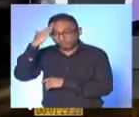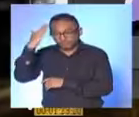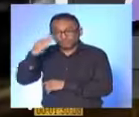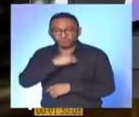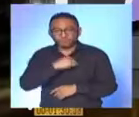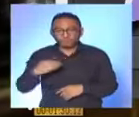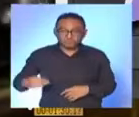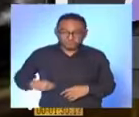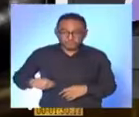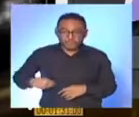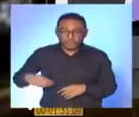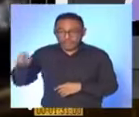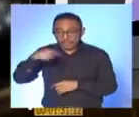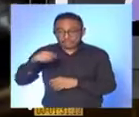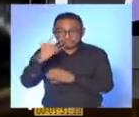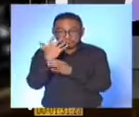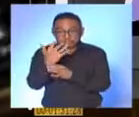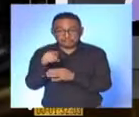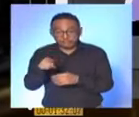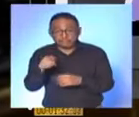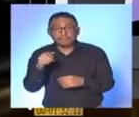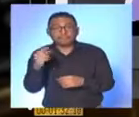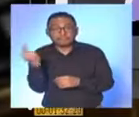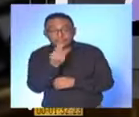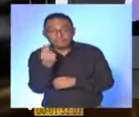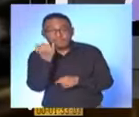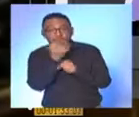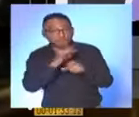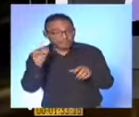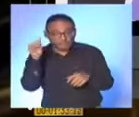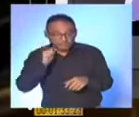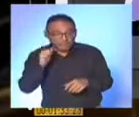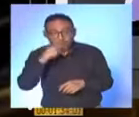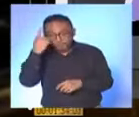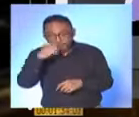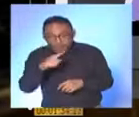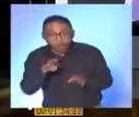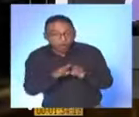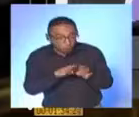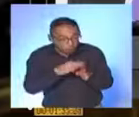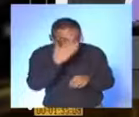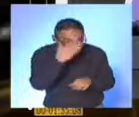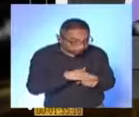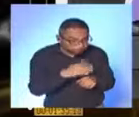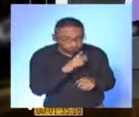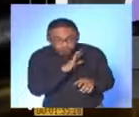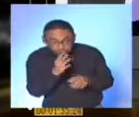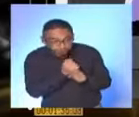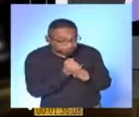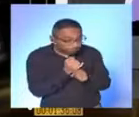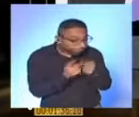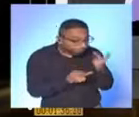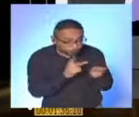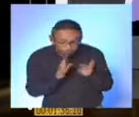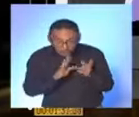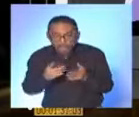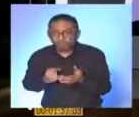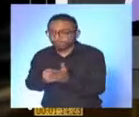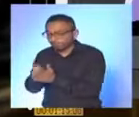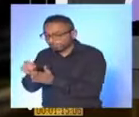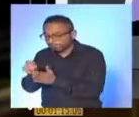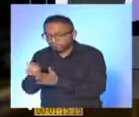pues, quienes siempre necesitan información para la toma de decisiones, Pueden ver este